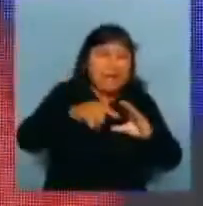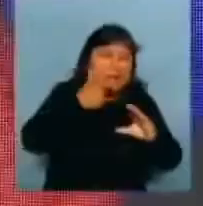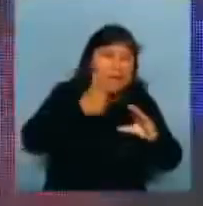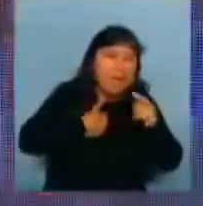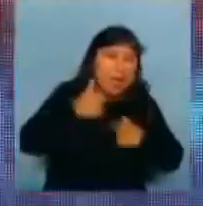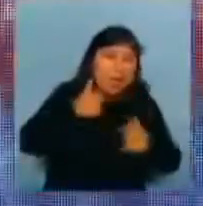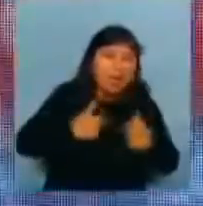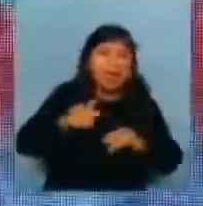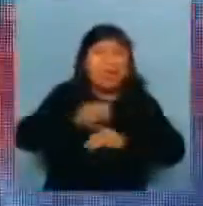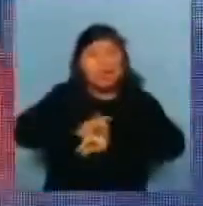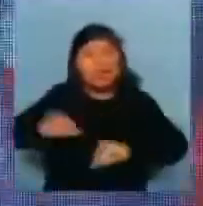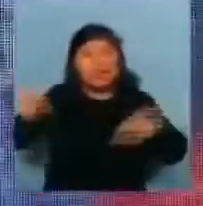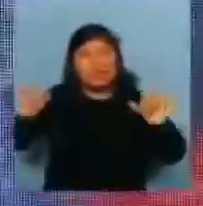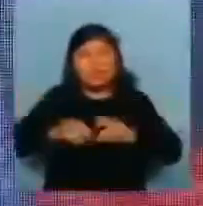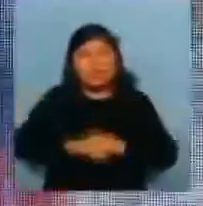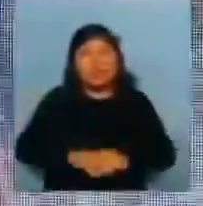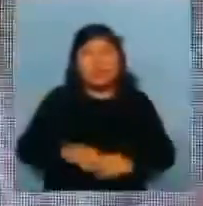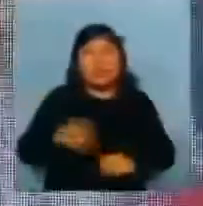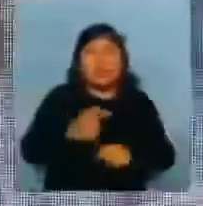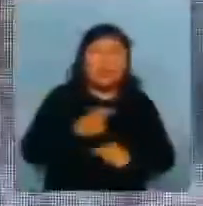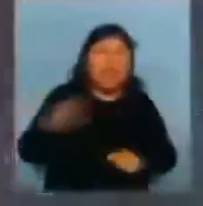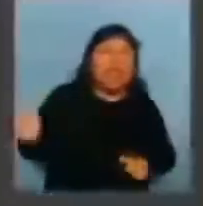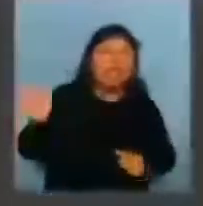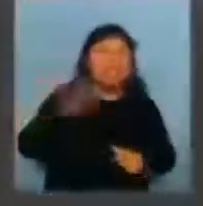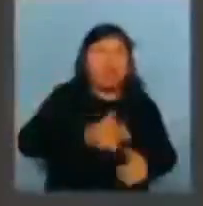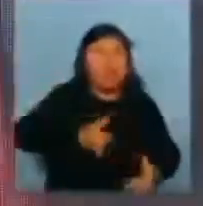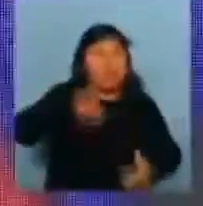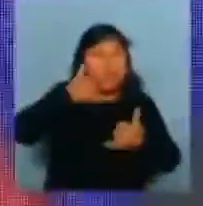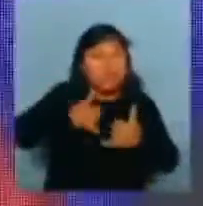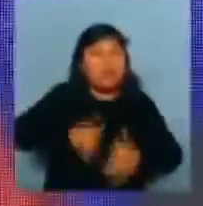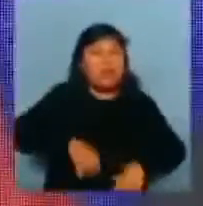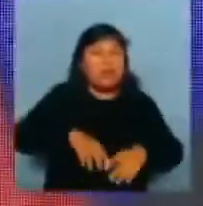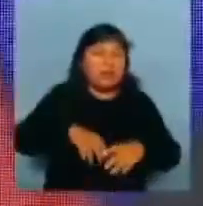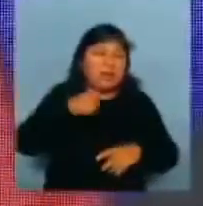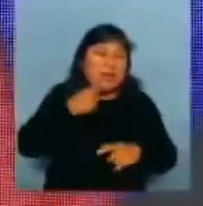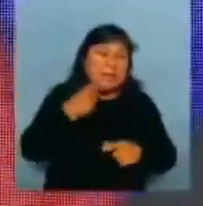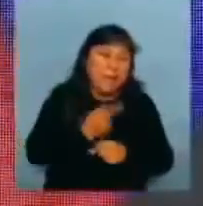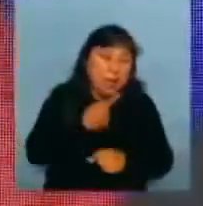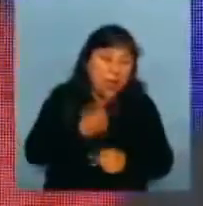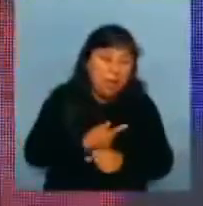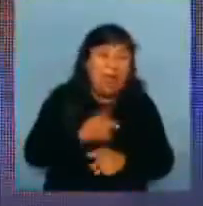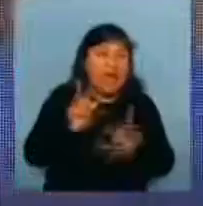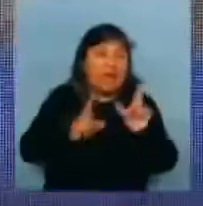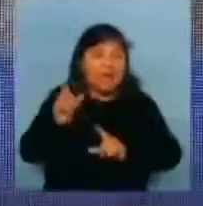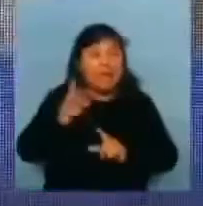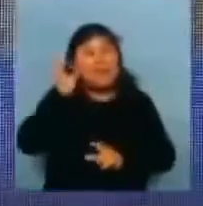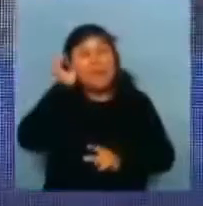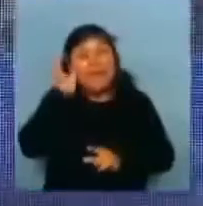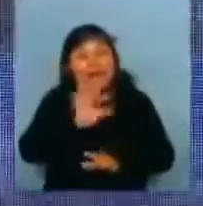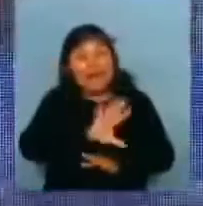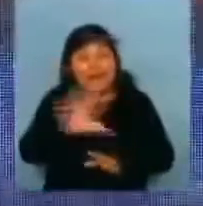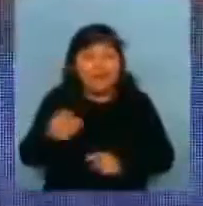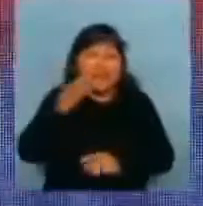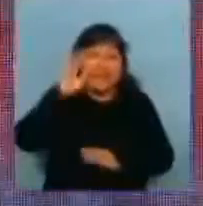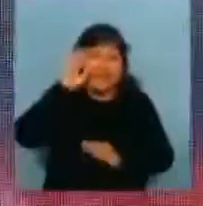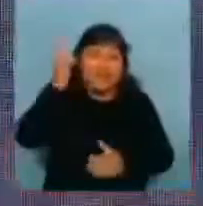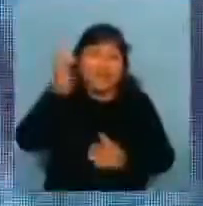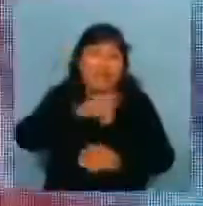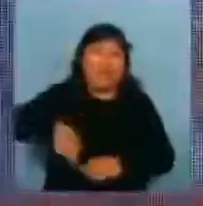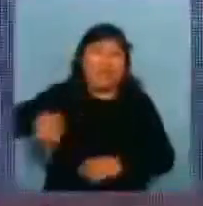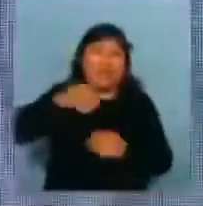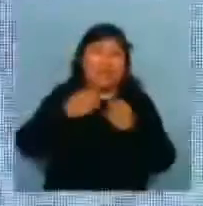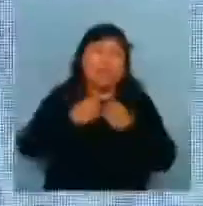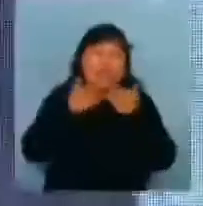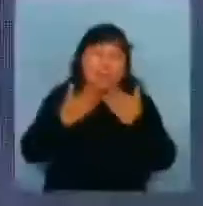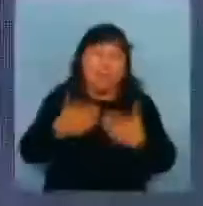la noticia. No los pude atender a todos, la verdad que le pido mil disculpas. Y nada, mandarles un gran saludo y muchas gracias a toda la